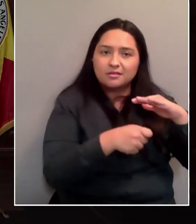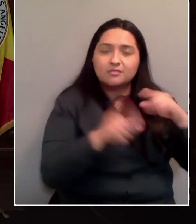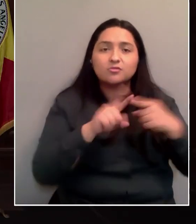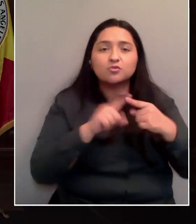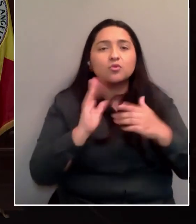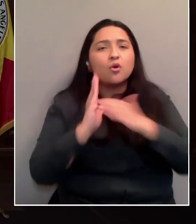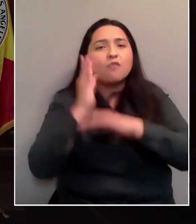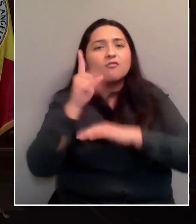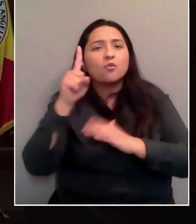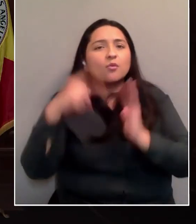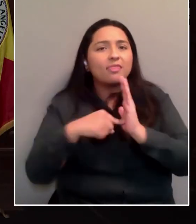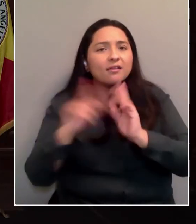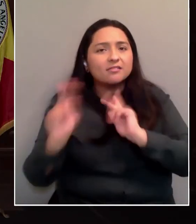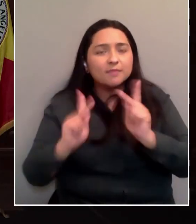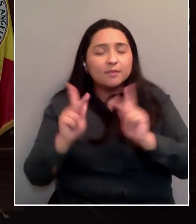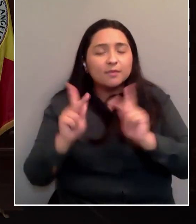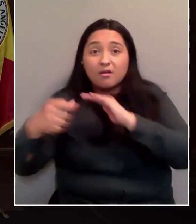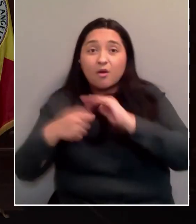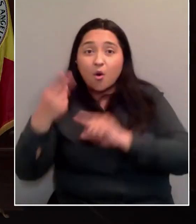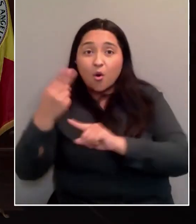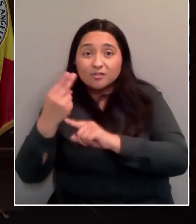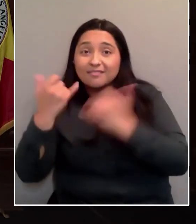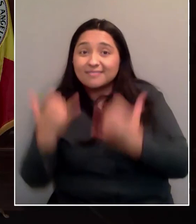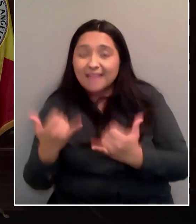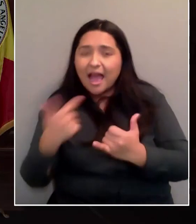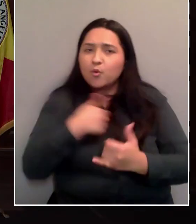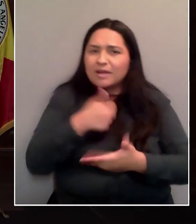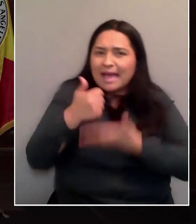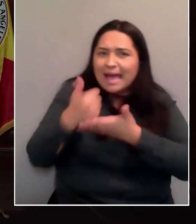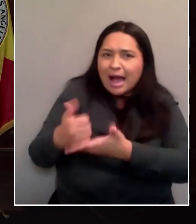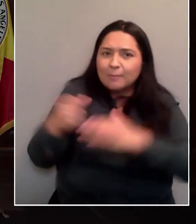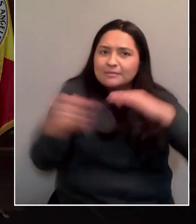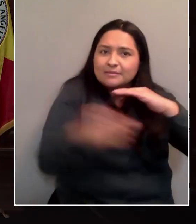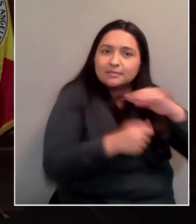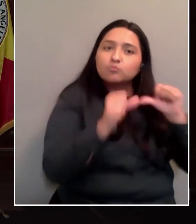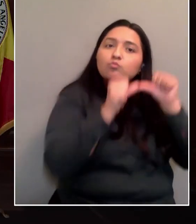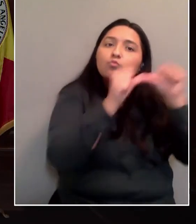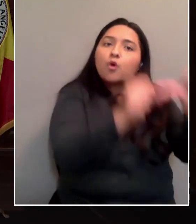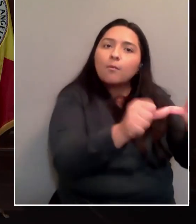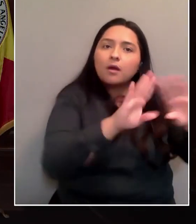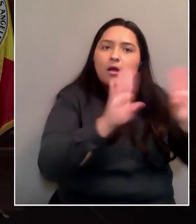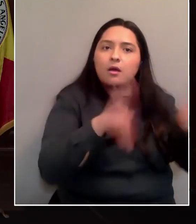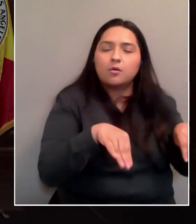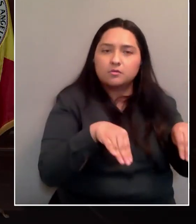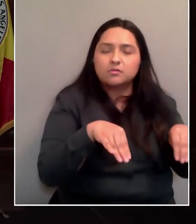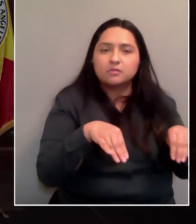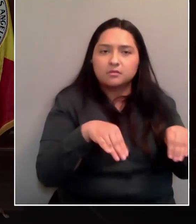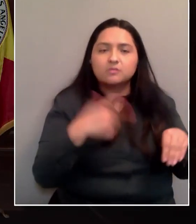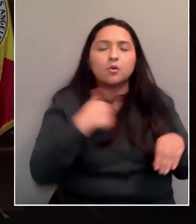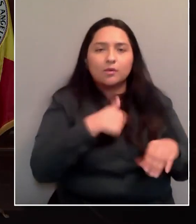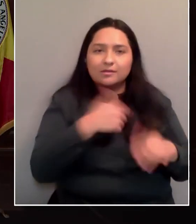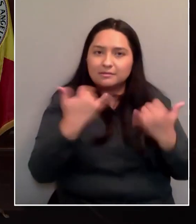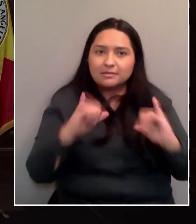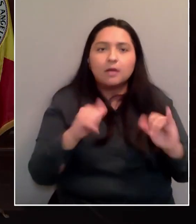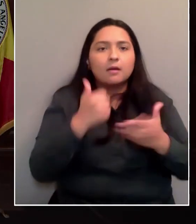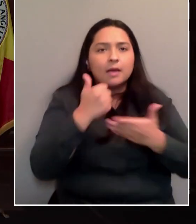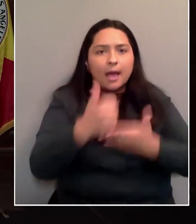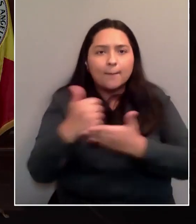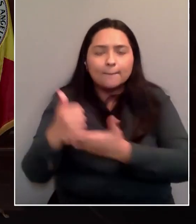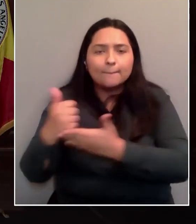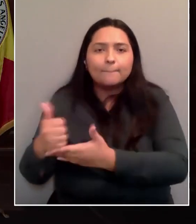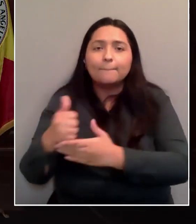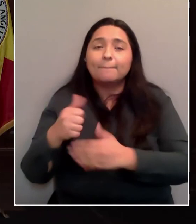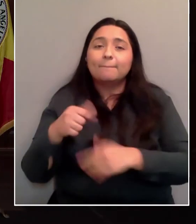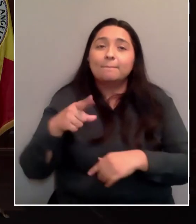están en hoteles ahora. Mañana, empezamos alojando a personas en las 300 habitaciones que